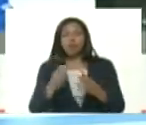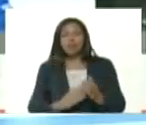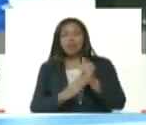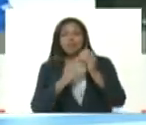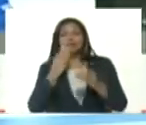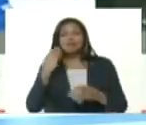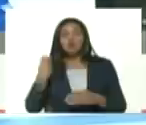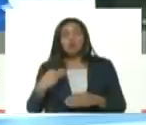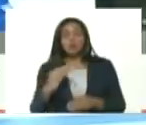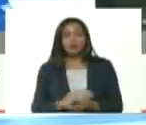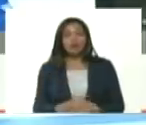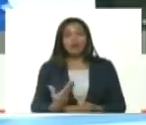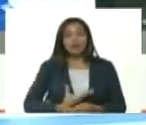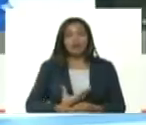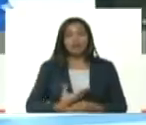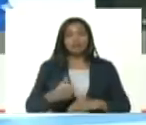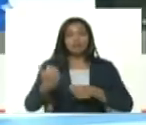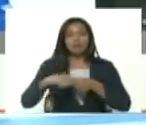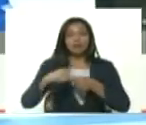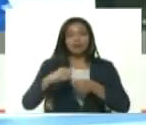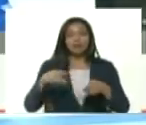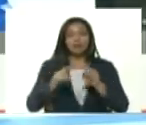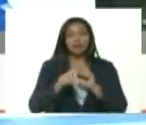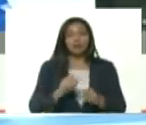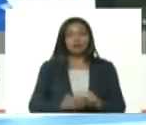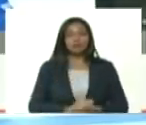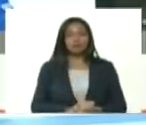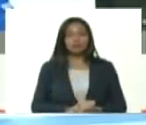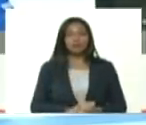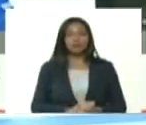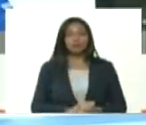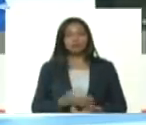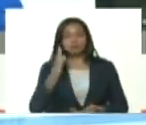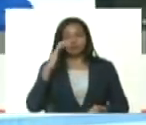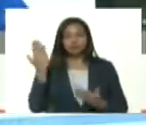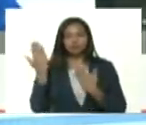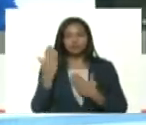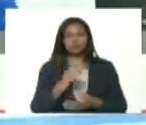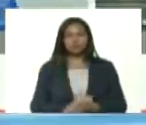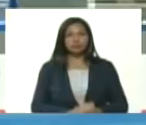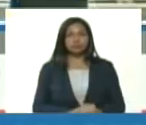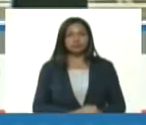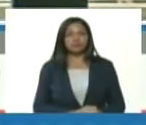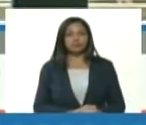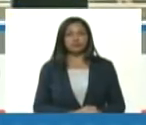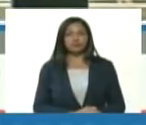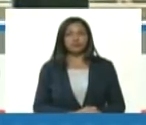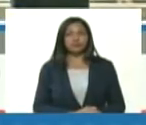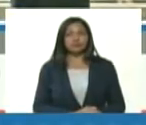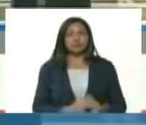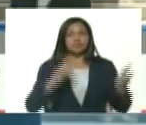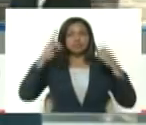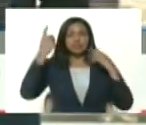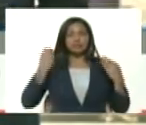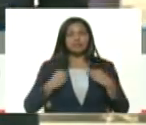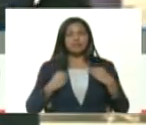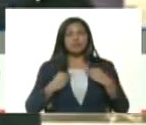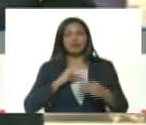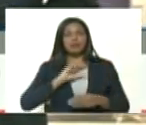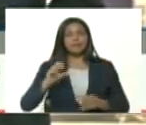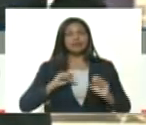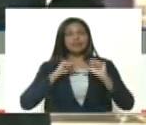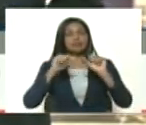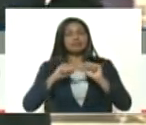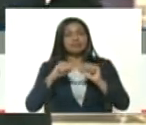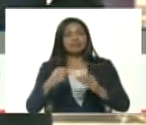joven, alcalde de Maracaibo, Willy Casanova. Adelante, compañero. Chávez vive, la